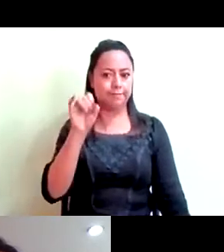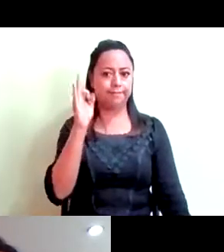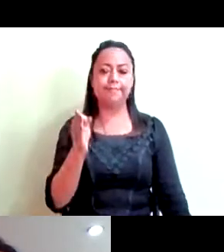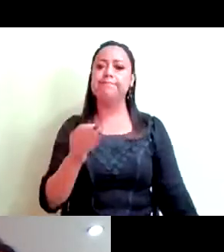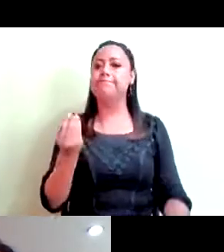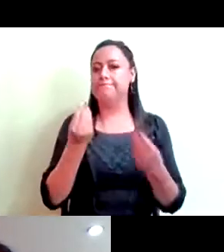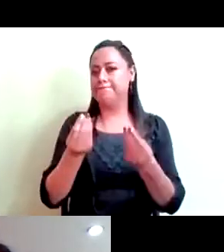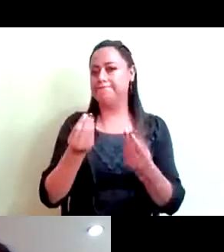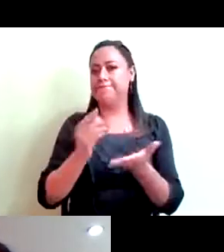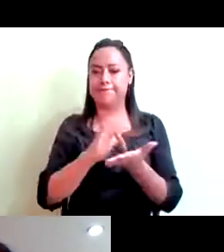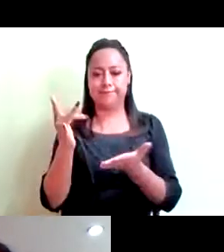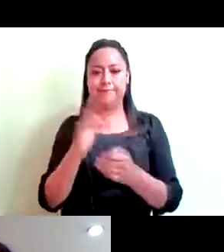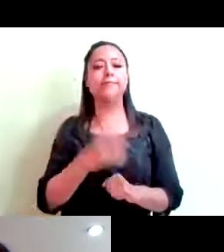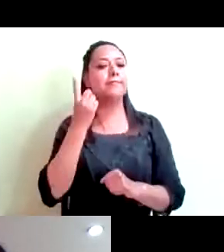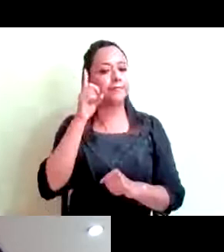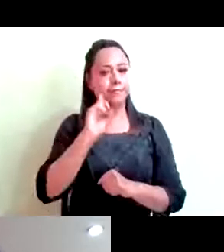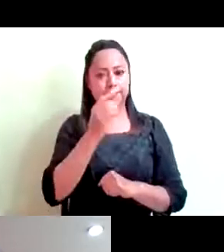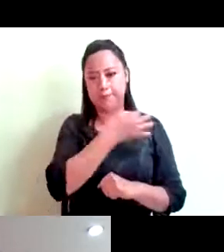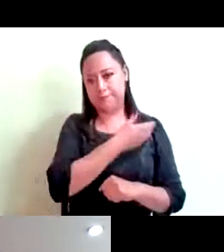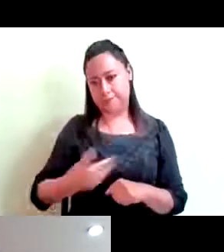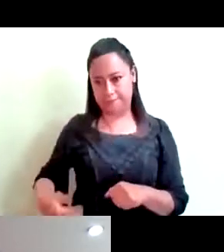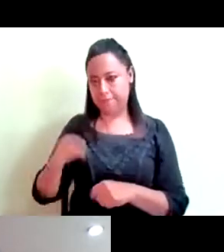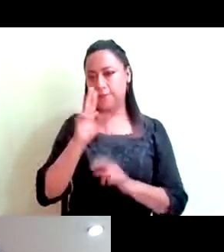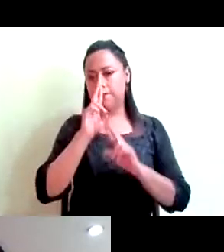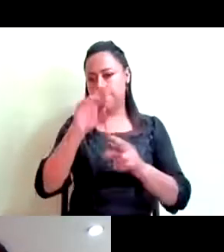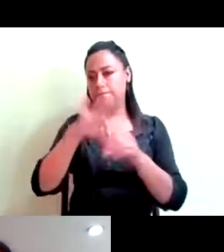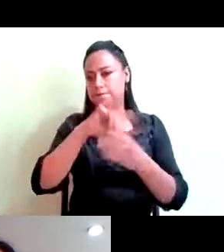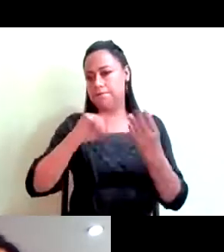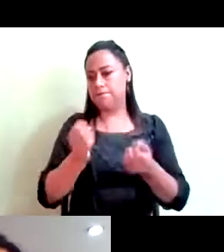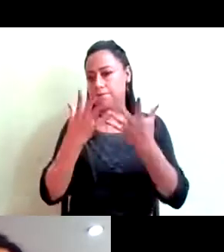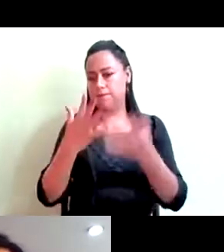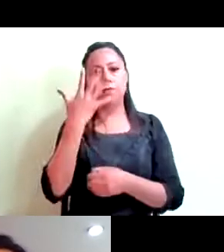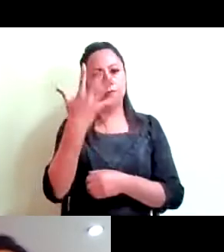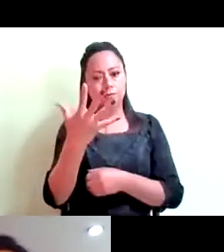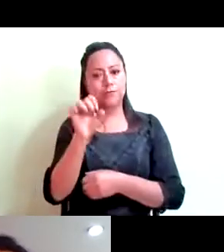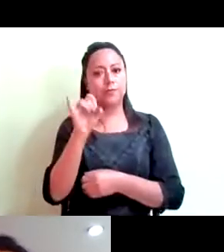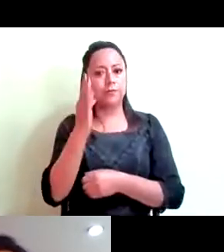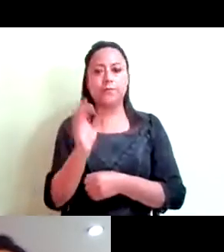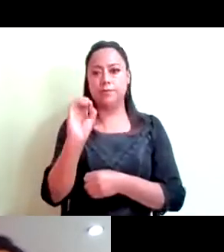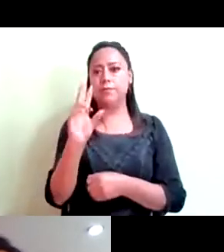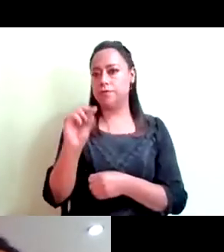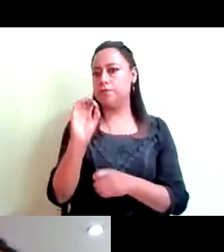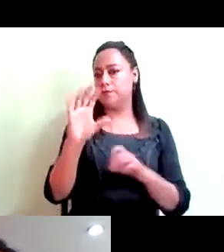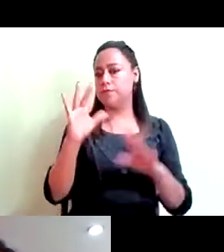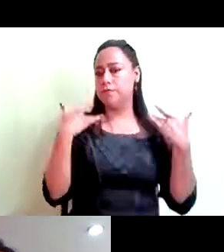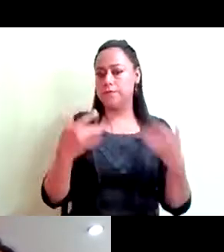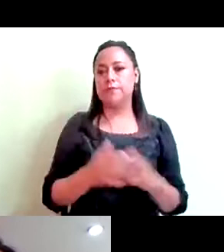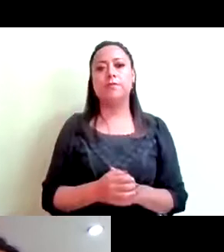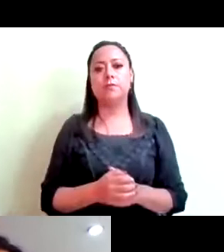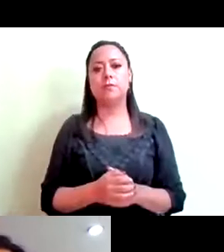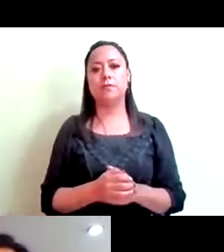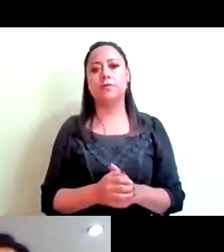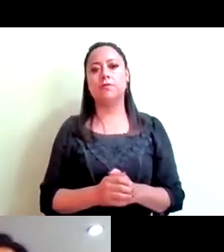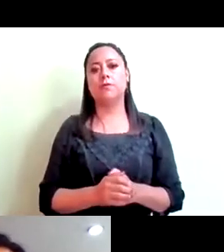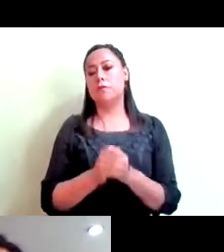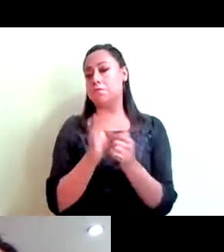Muchísimas gracias. Diputada Presidenta, le informo que hay 5 votos a favor, 0 votos en contra, 0 abstenciones. En virtud de lo anterior, queda aprobado el dictamen de